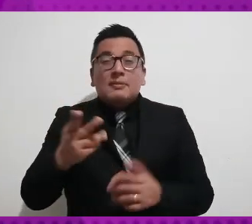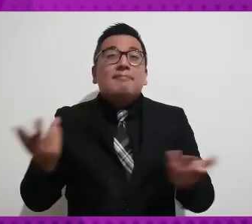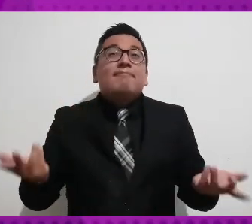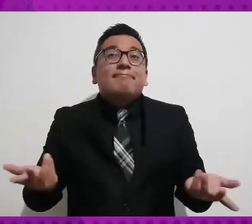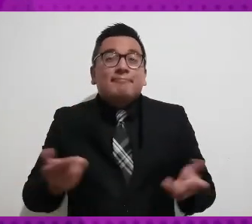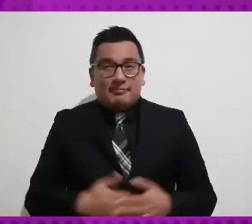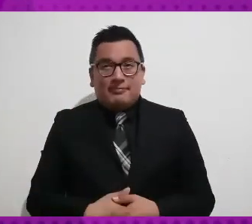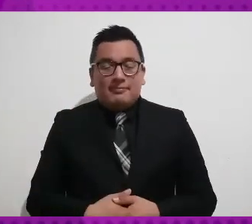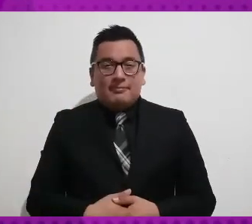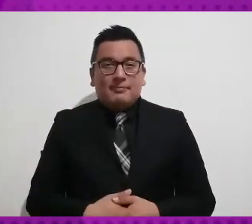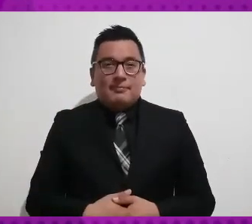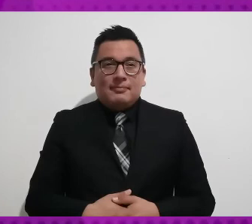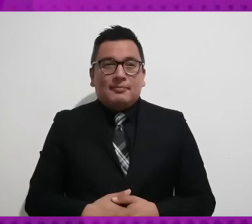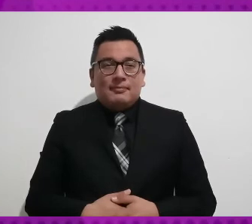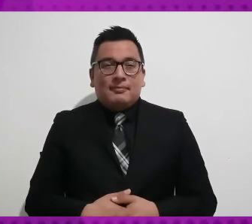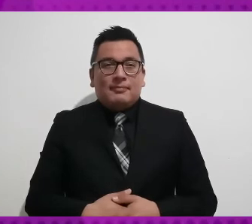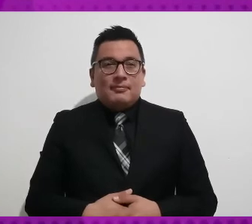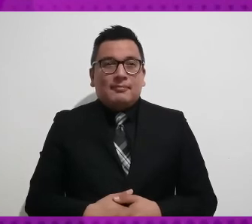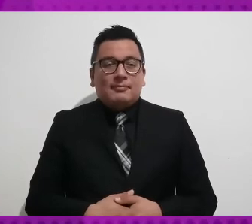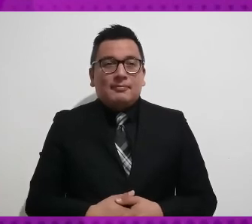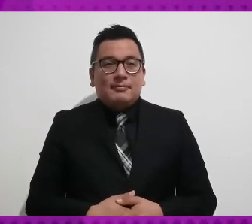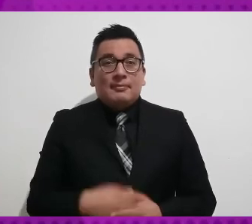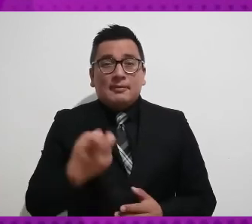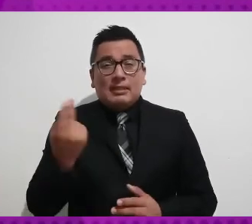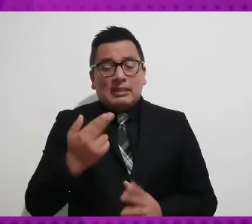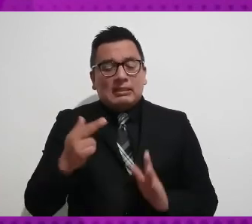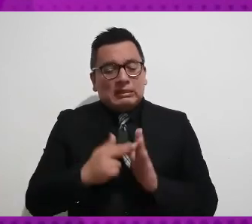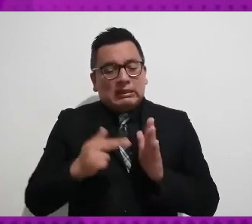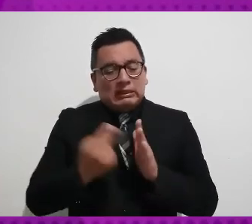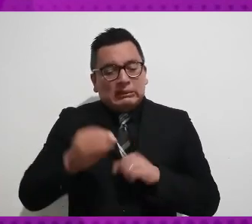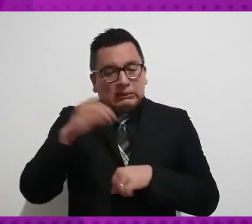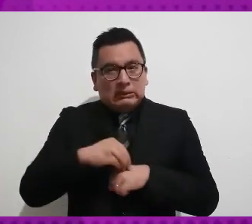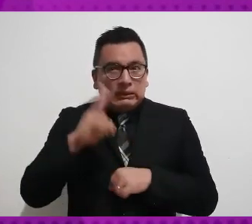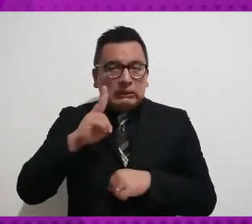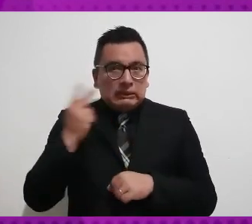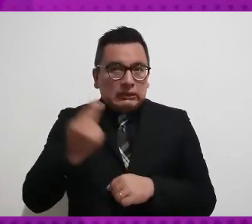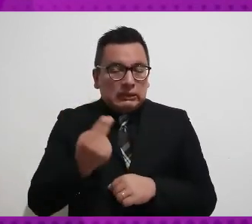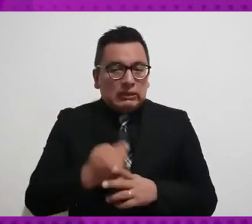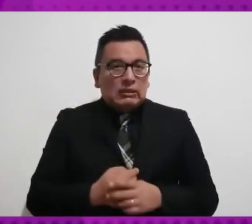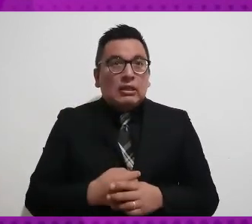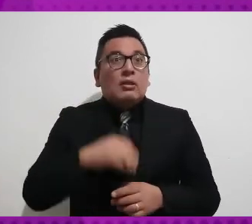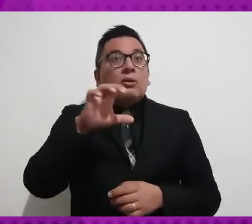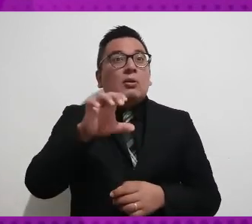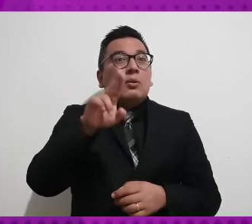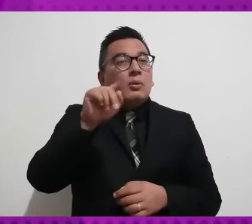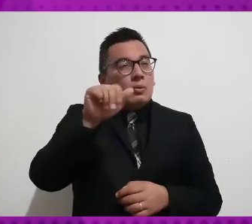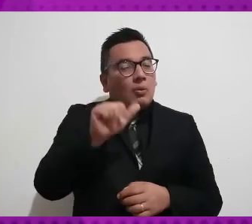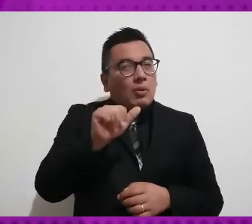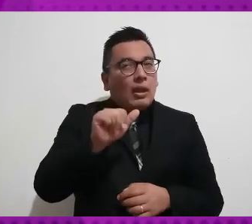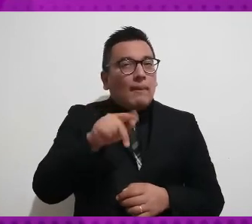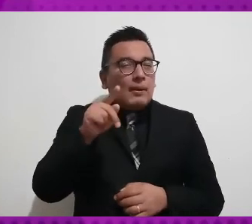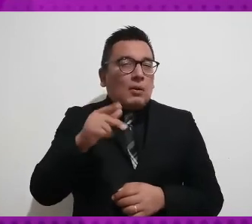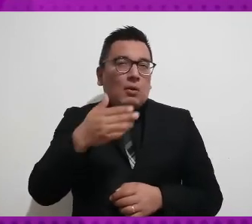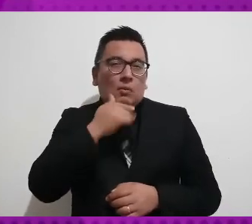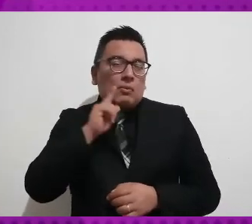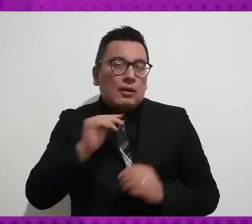pues, Sí, habría que poner en la norma electoral la obligación de cumplir con una cuota de talento, por lo menos. Ándale.